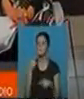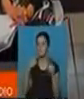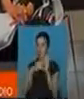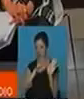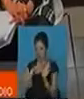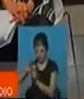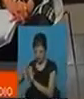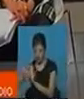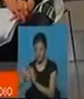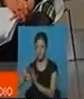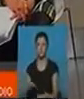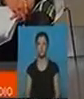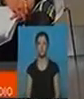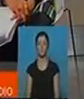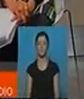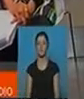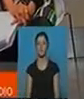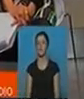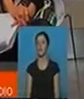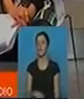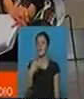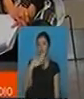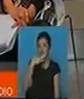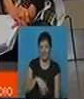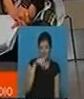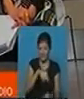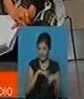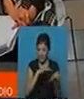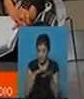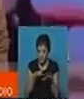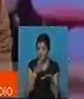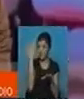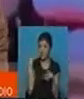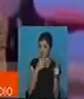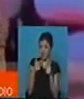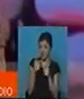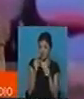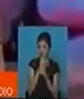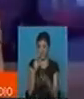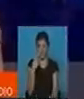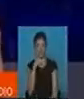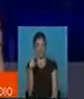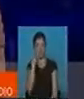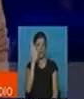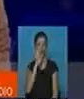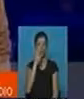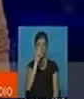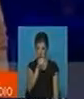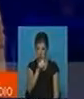al lado, también hay que entender que este fue un acto de terror inédito en Estados Unidos. Si uno a su vez toma